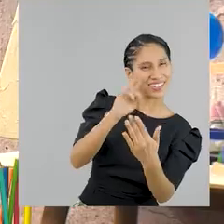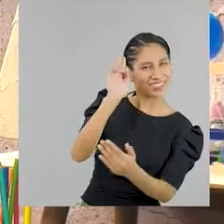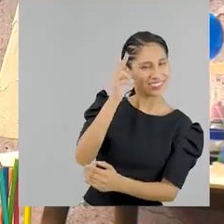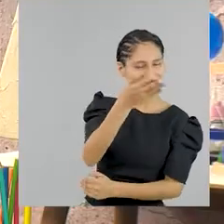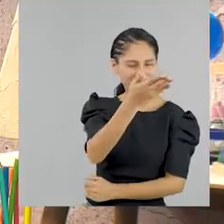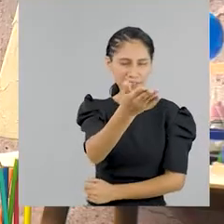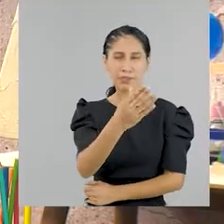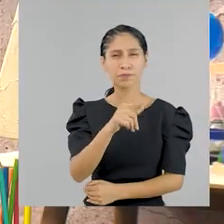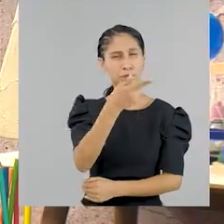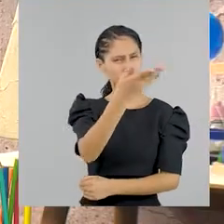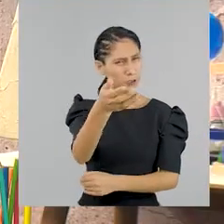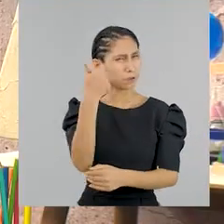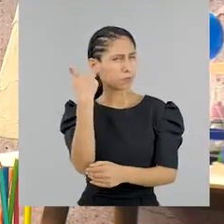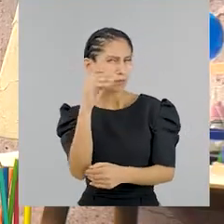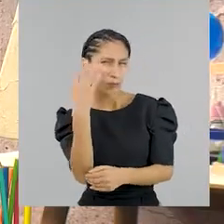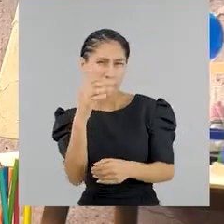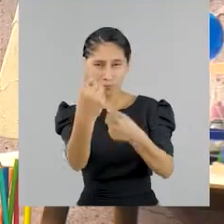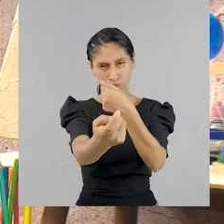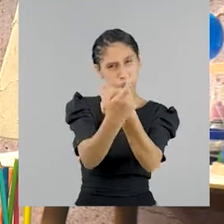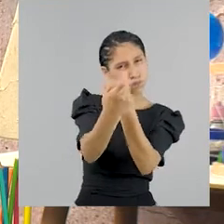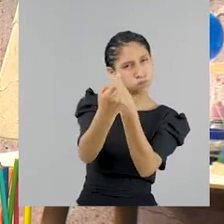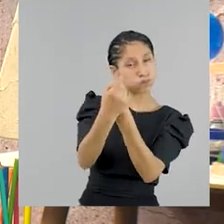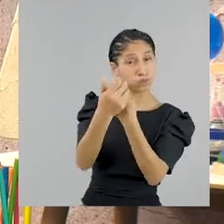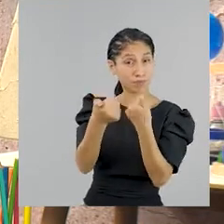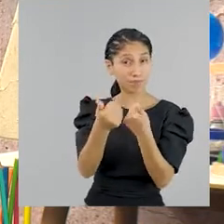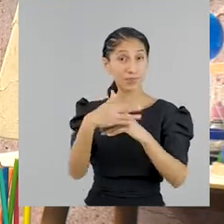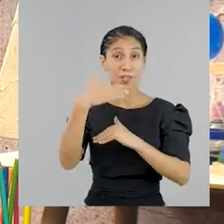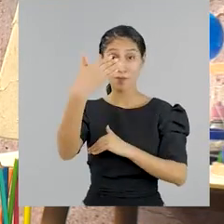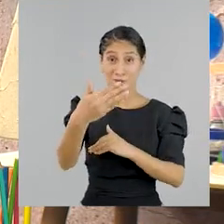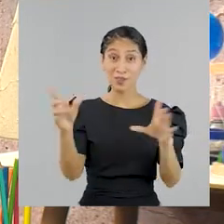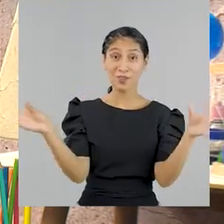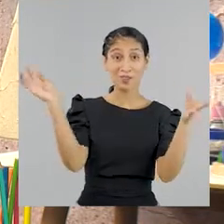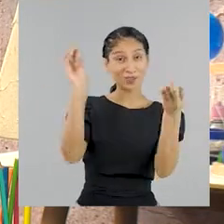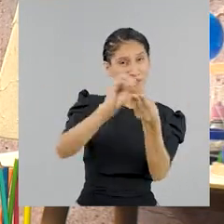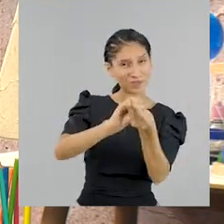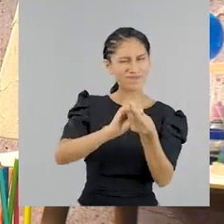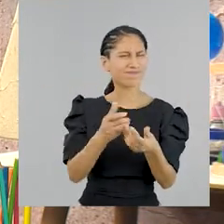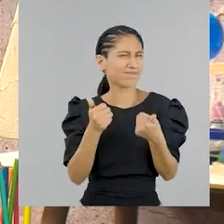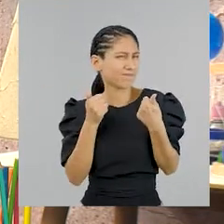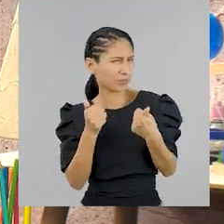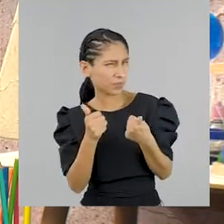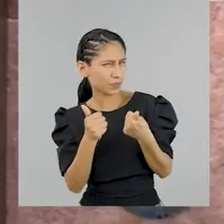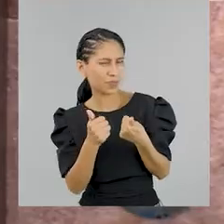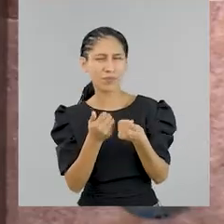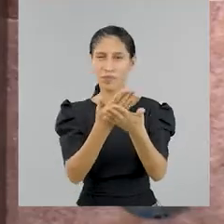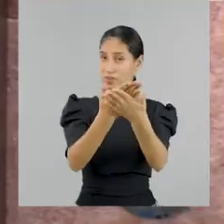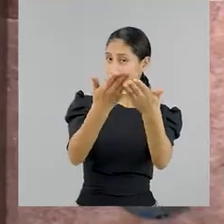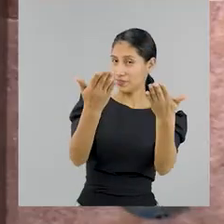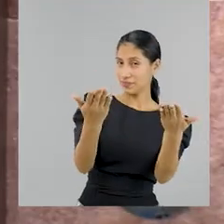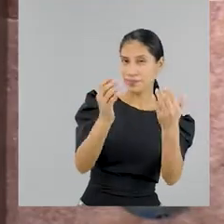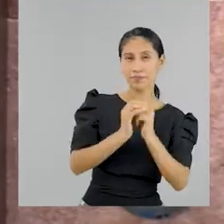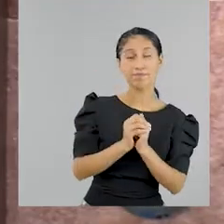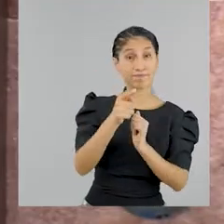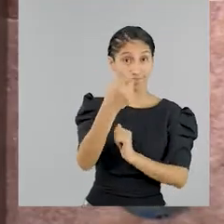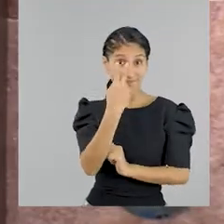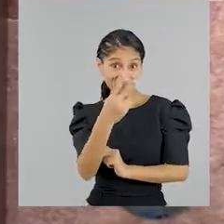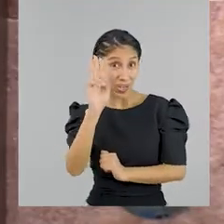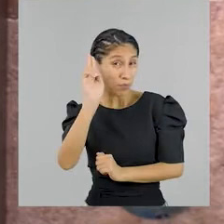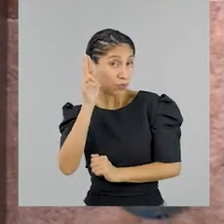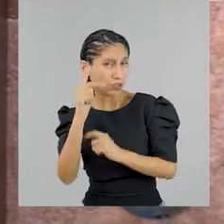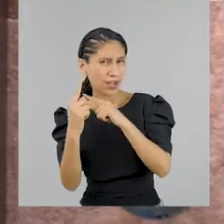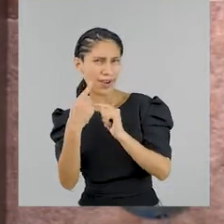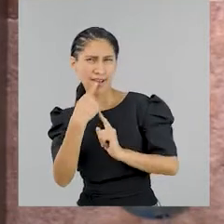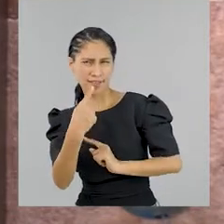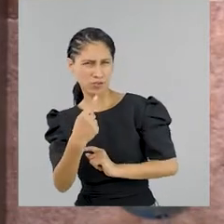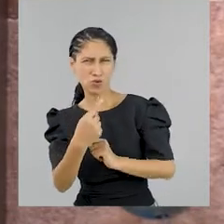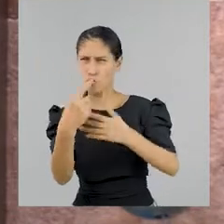Gracias. Gracias a usted, profesor, por el reforzamiento de hoy. Nos vemos en una próxima reunión. Bien, chicas y chicos, el